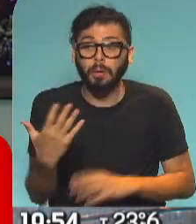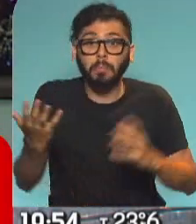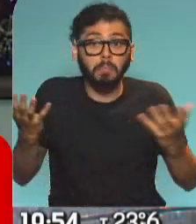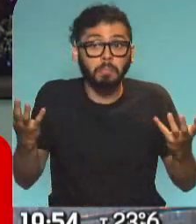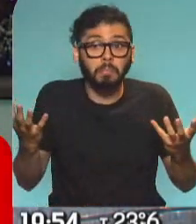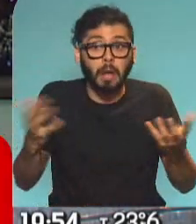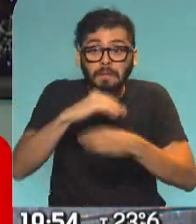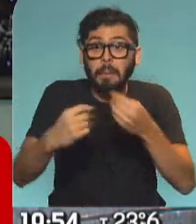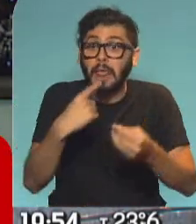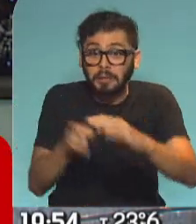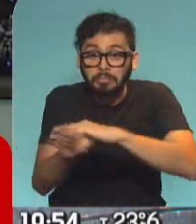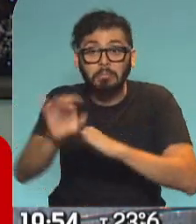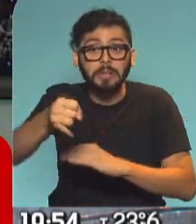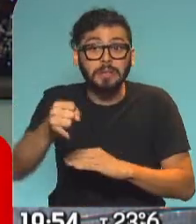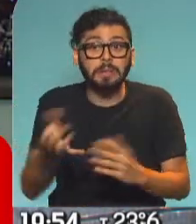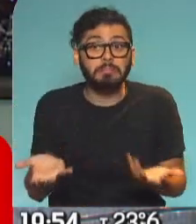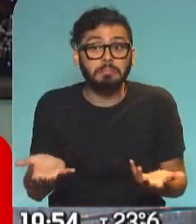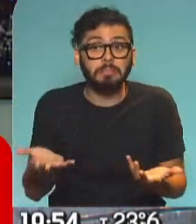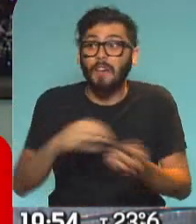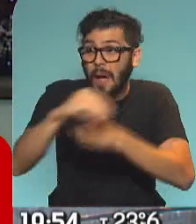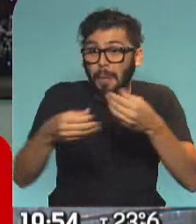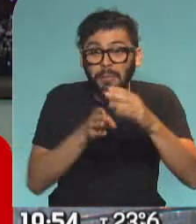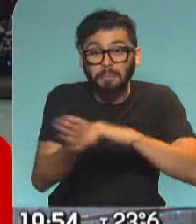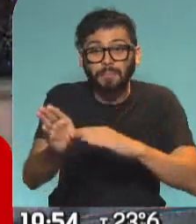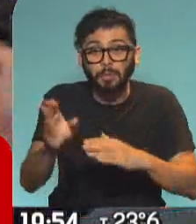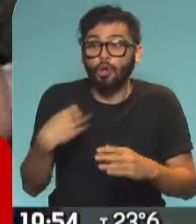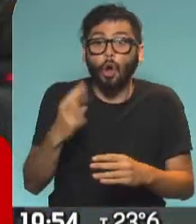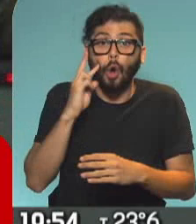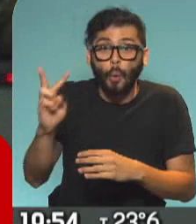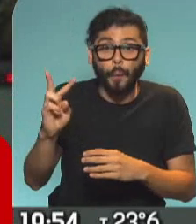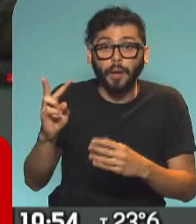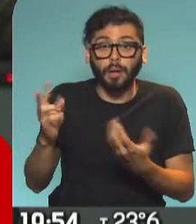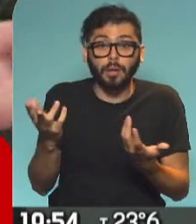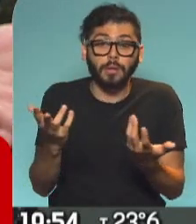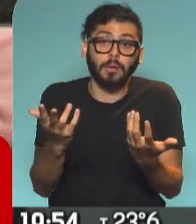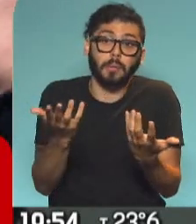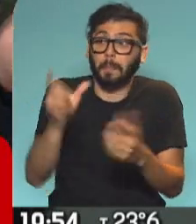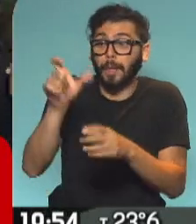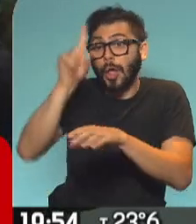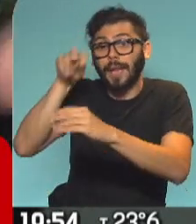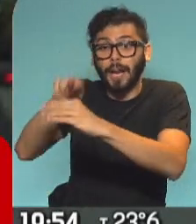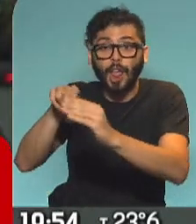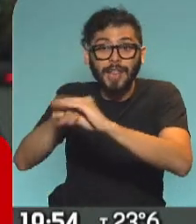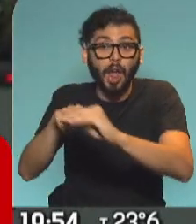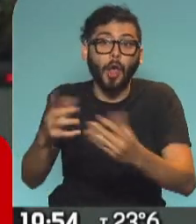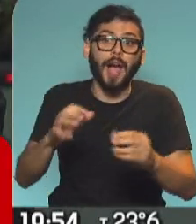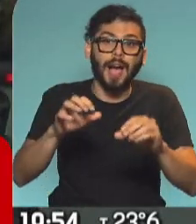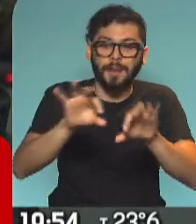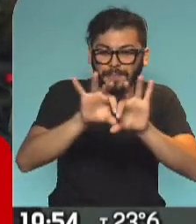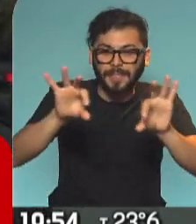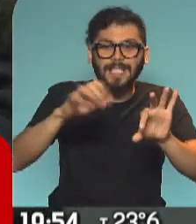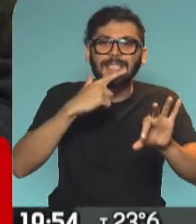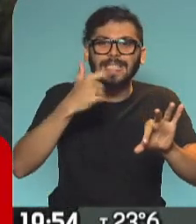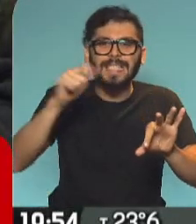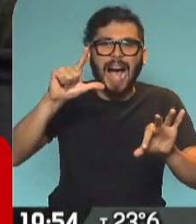lo dejaron pasar a la familia. Dice Ahí. que dejaron pasar a la familia. Yo le he visto llevar salamina a algunos pacientes, a los pacientes internados, así que no le van acá. Llevan una